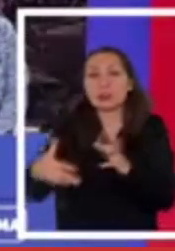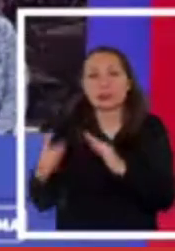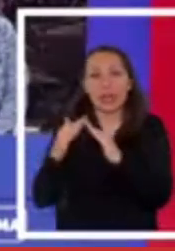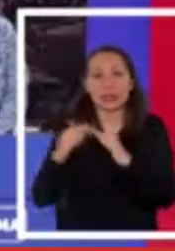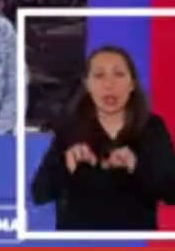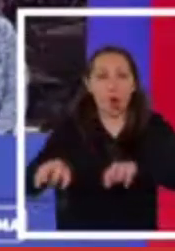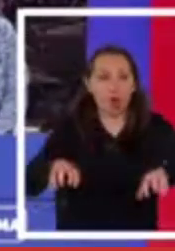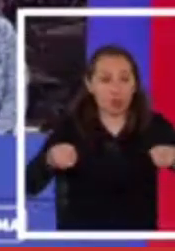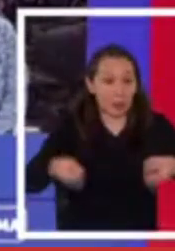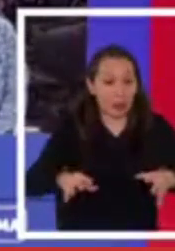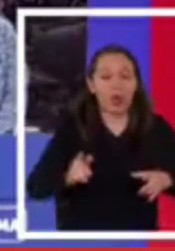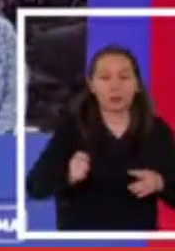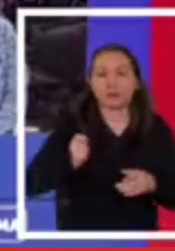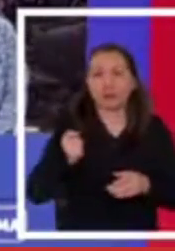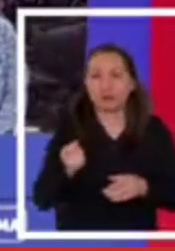enseres